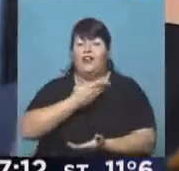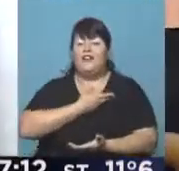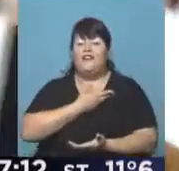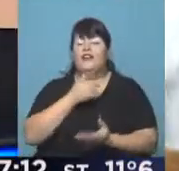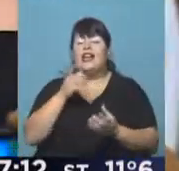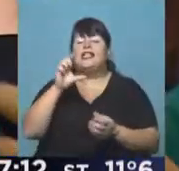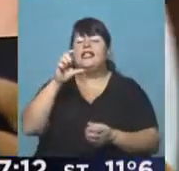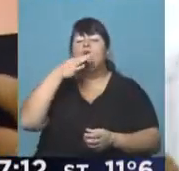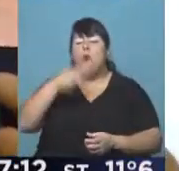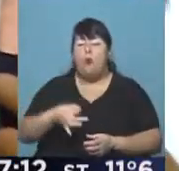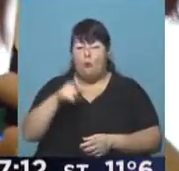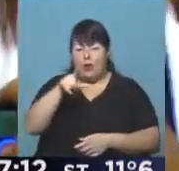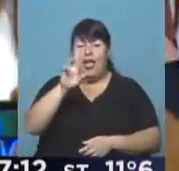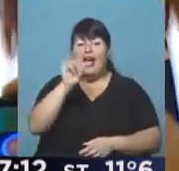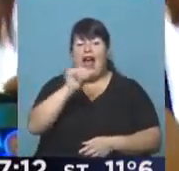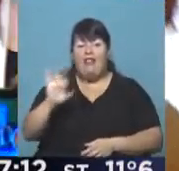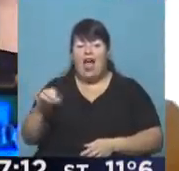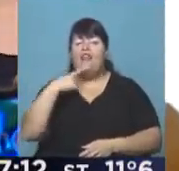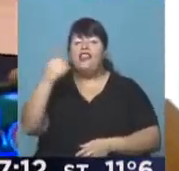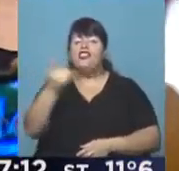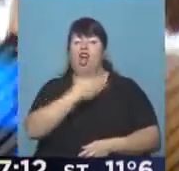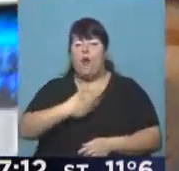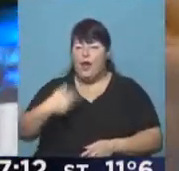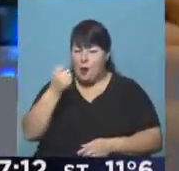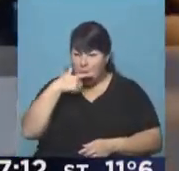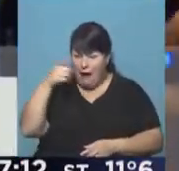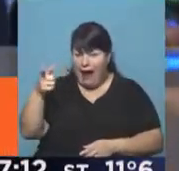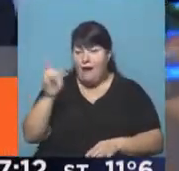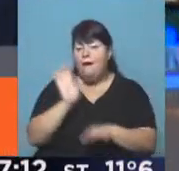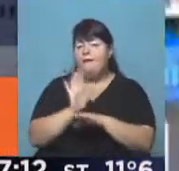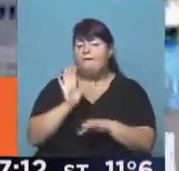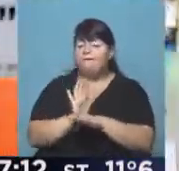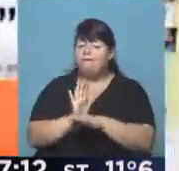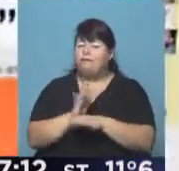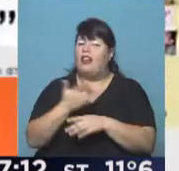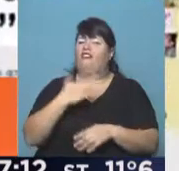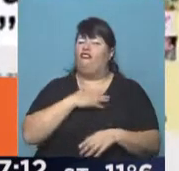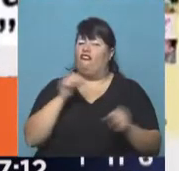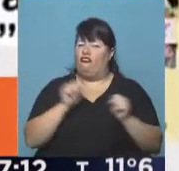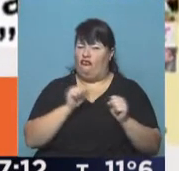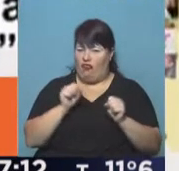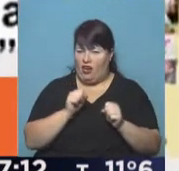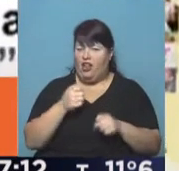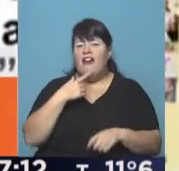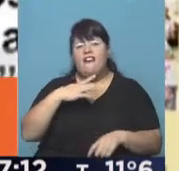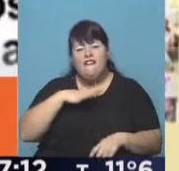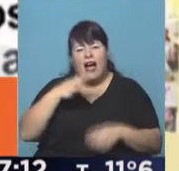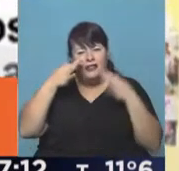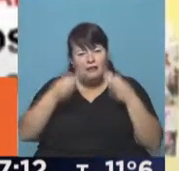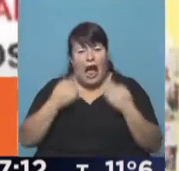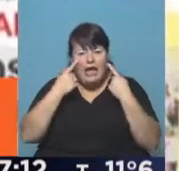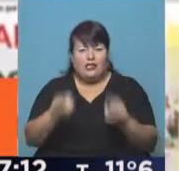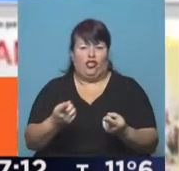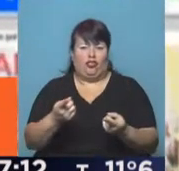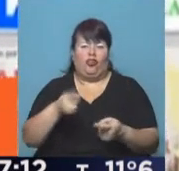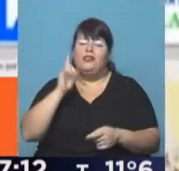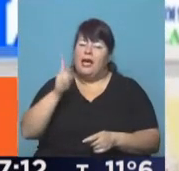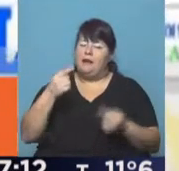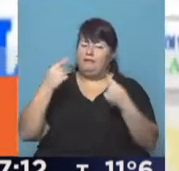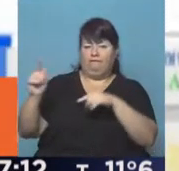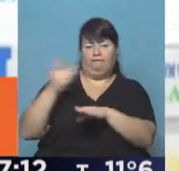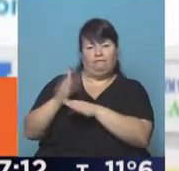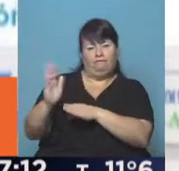Cumplir, Florencio Randazzo, calificó al gobierno de Cambiemos como insensible, que no se hace cargo de nada, y se